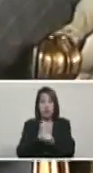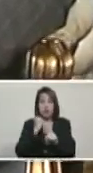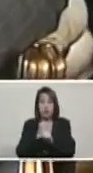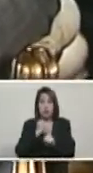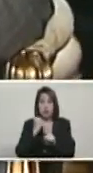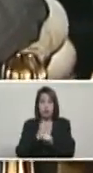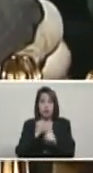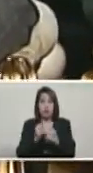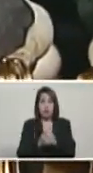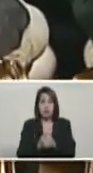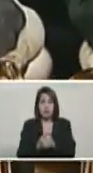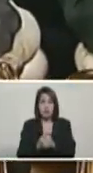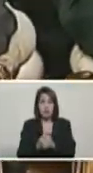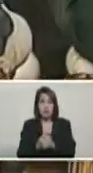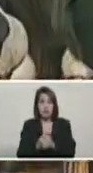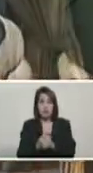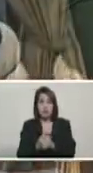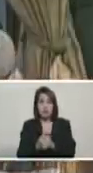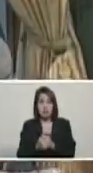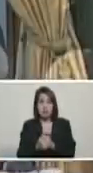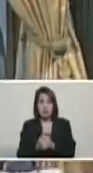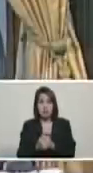y las trabajadoras del país.